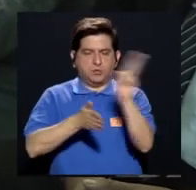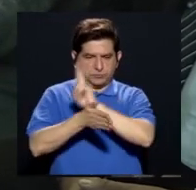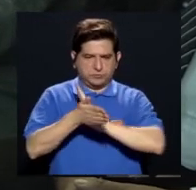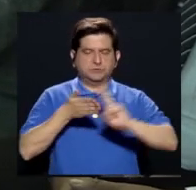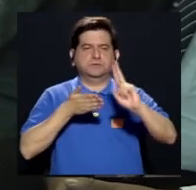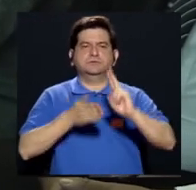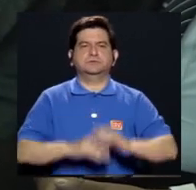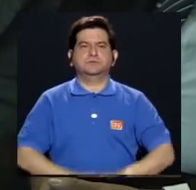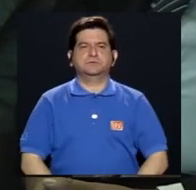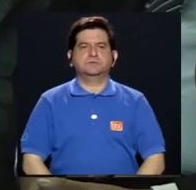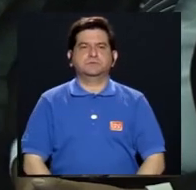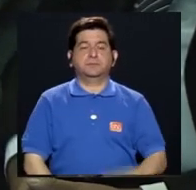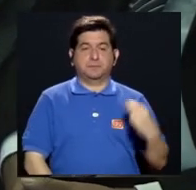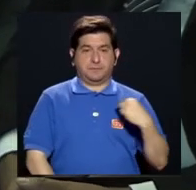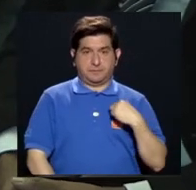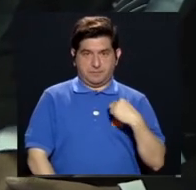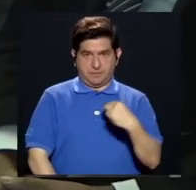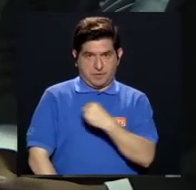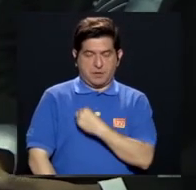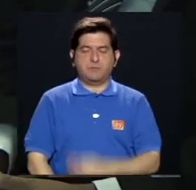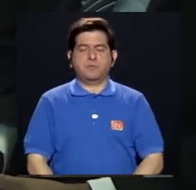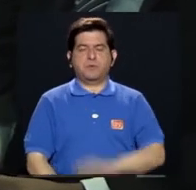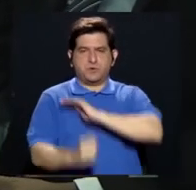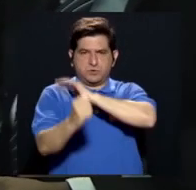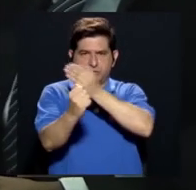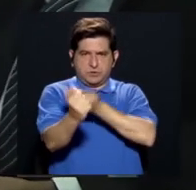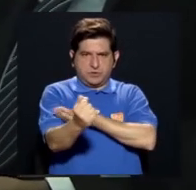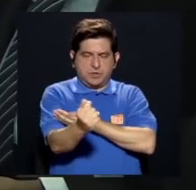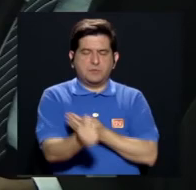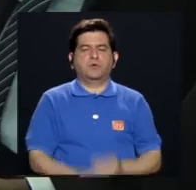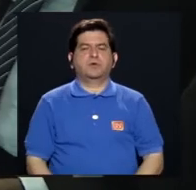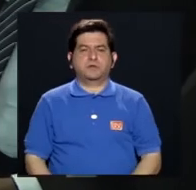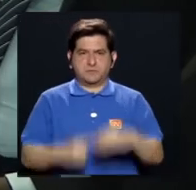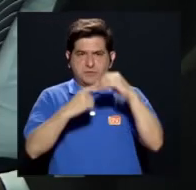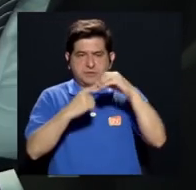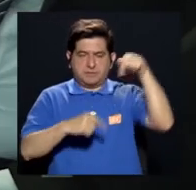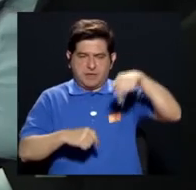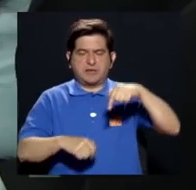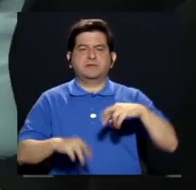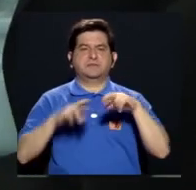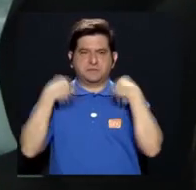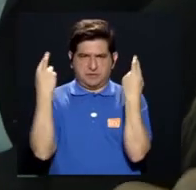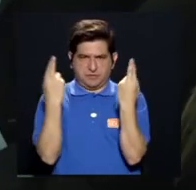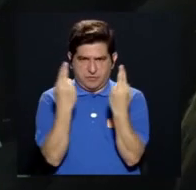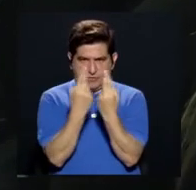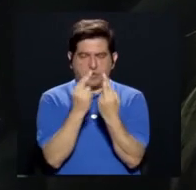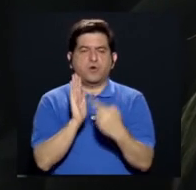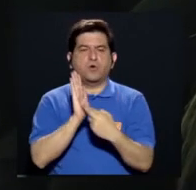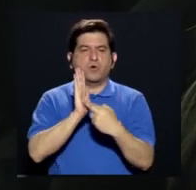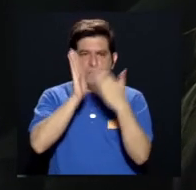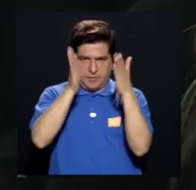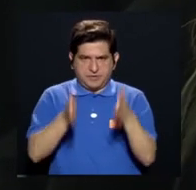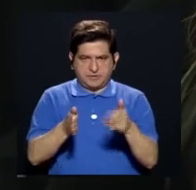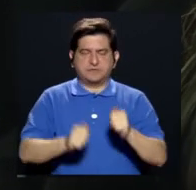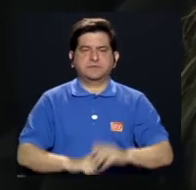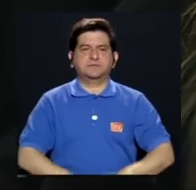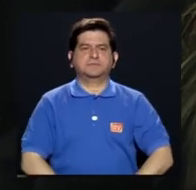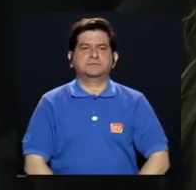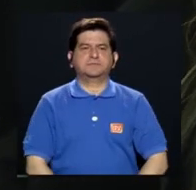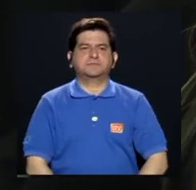universitarias, miembros de los supremos poderes aquí presentes o sus representantes,